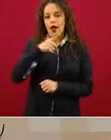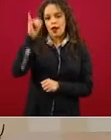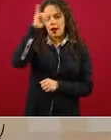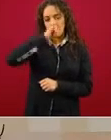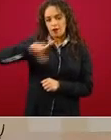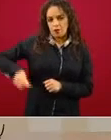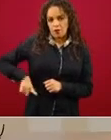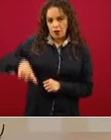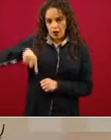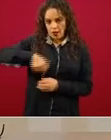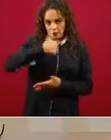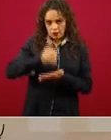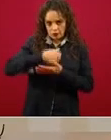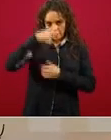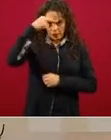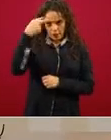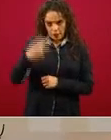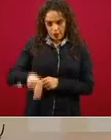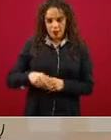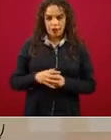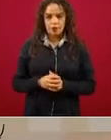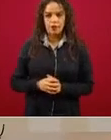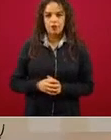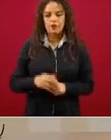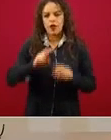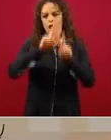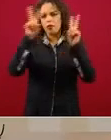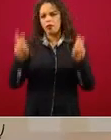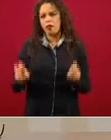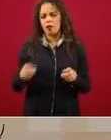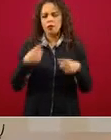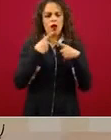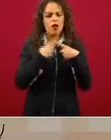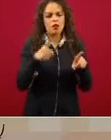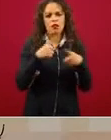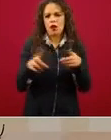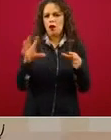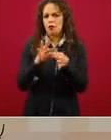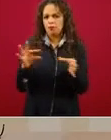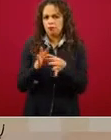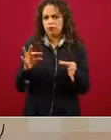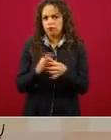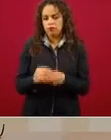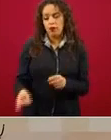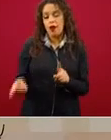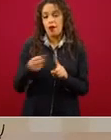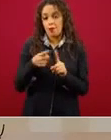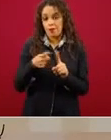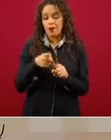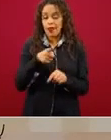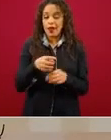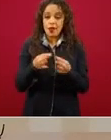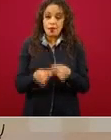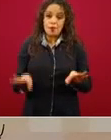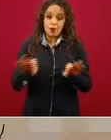México. Y tratamos temas varios, fundamentalmente COVID, que fue la razón por la que se convocó la reunión,